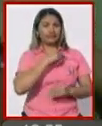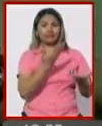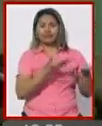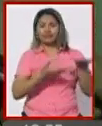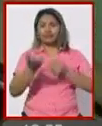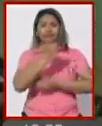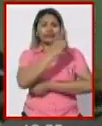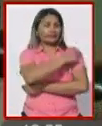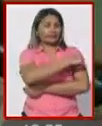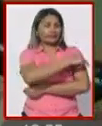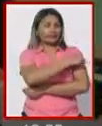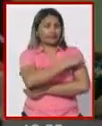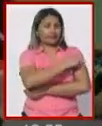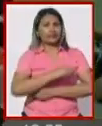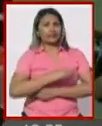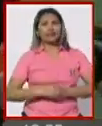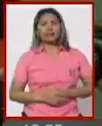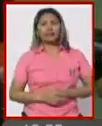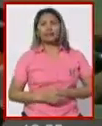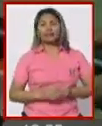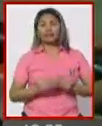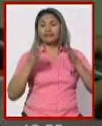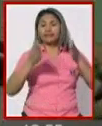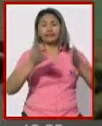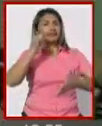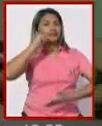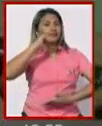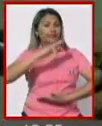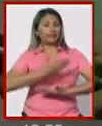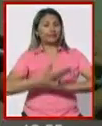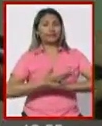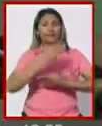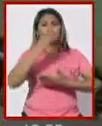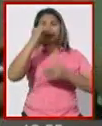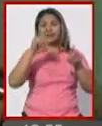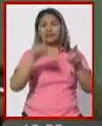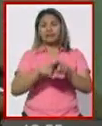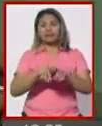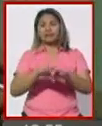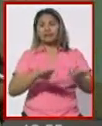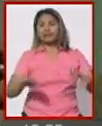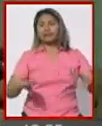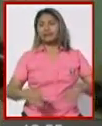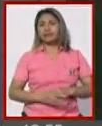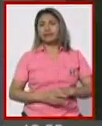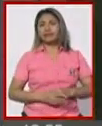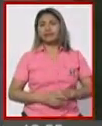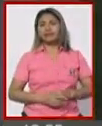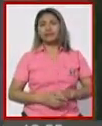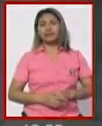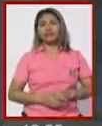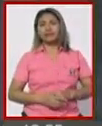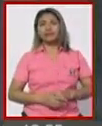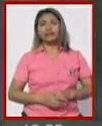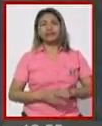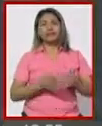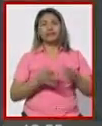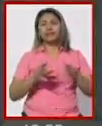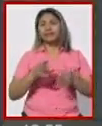centro de salud, y lo dejamos a la niña con su hermanita ahí. Como mi señora está recién desembarazada,